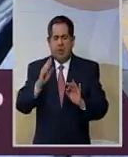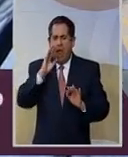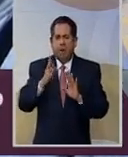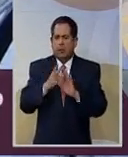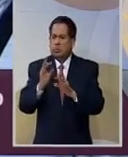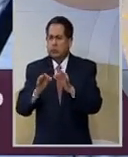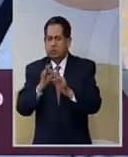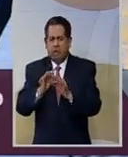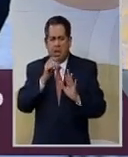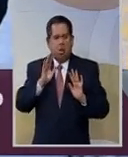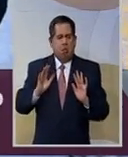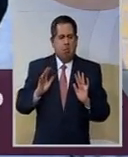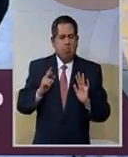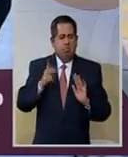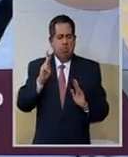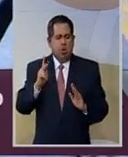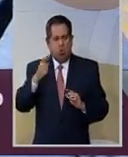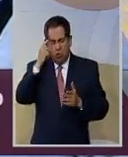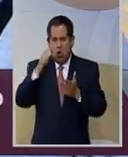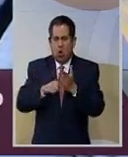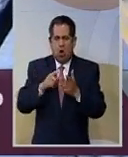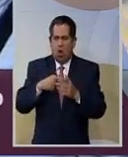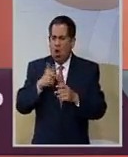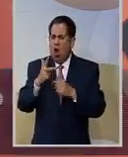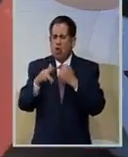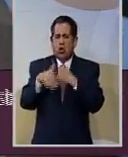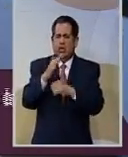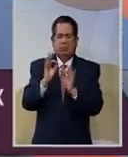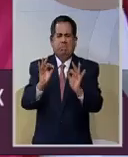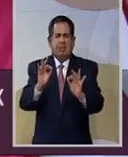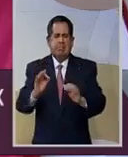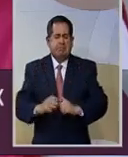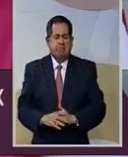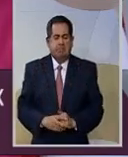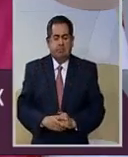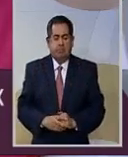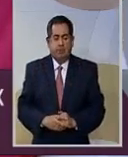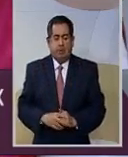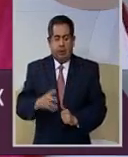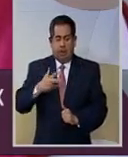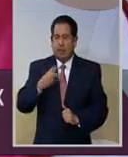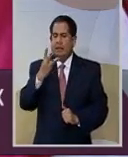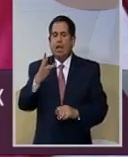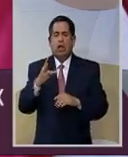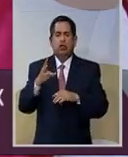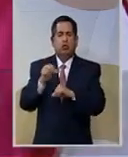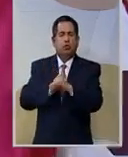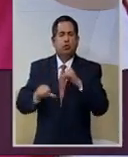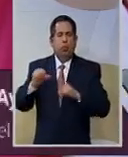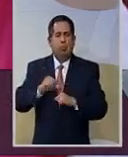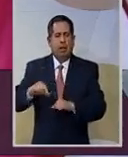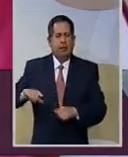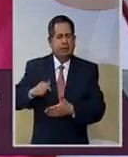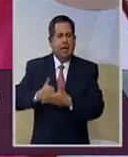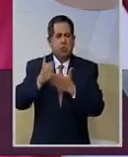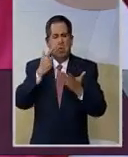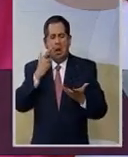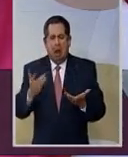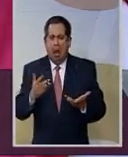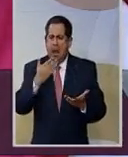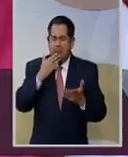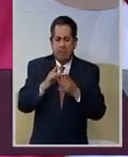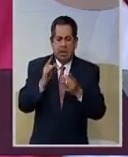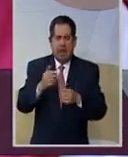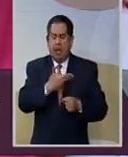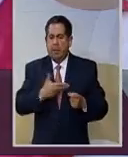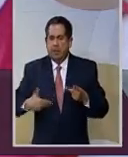está listo, pero bueno, creo que tienen hasta las 8:15. Tenemos 3 suplentes, como ustedes saben, tenemos 4 propietarios,